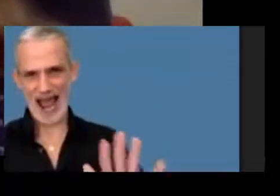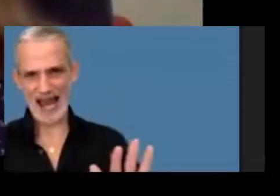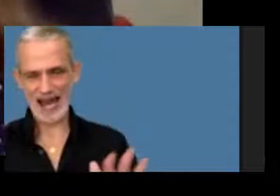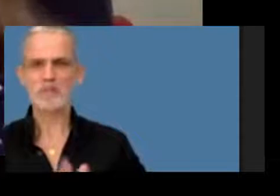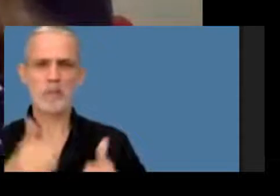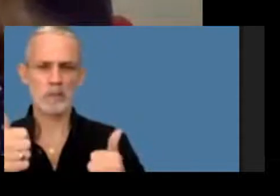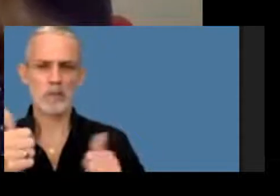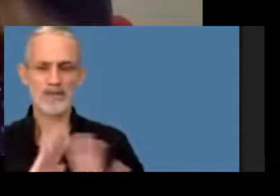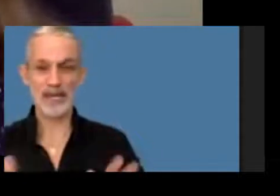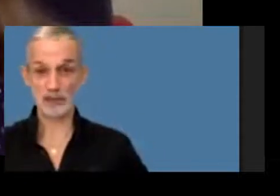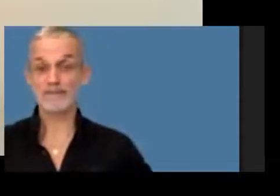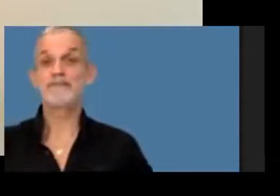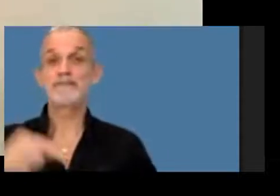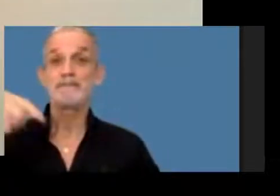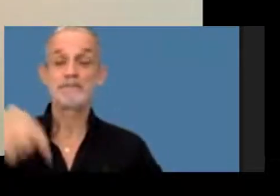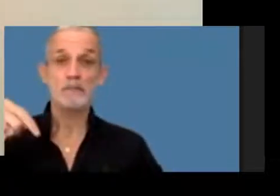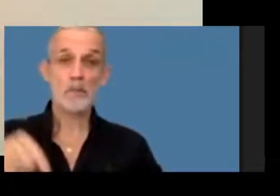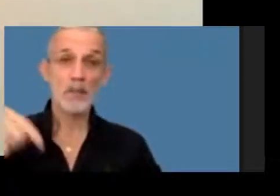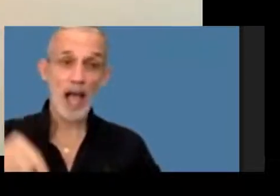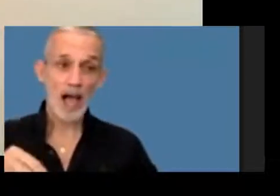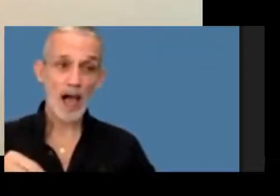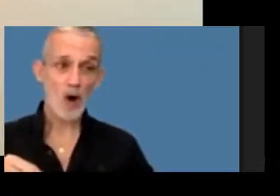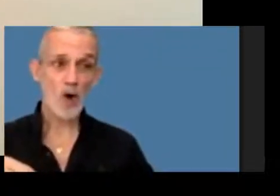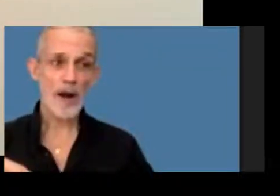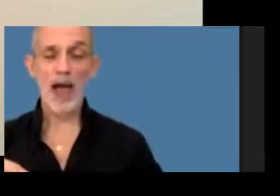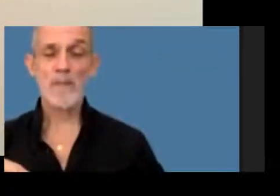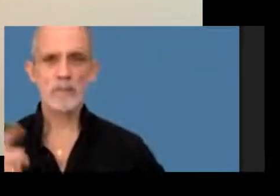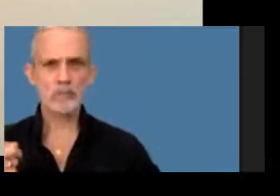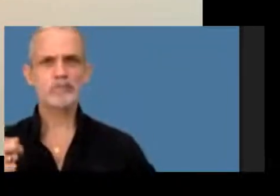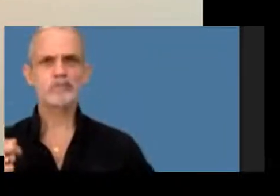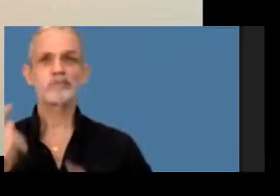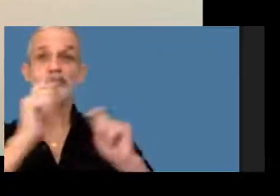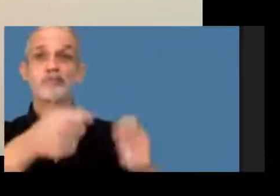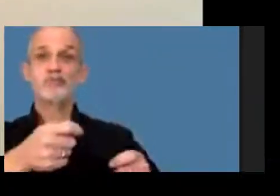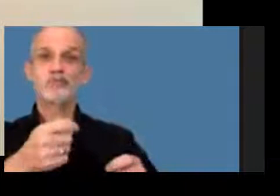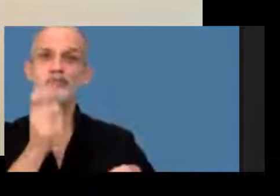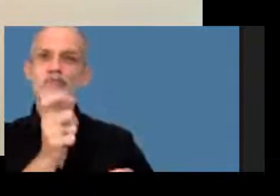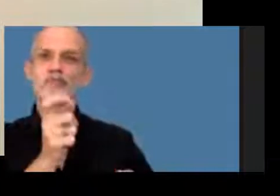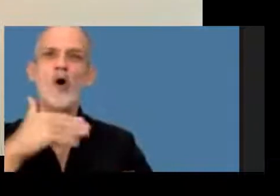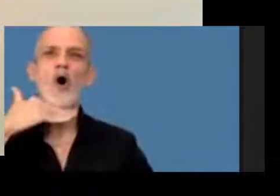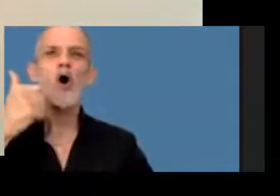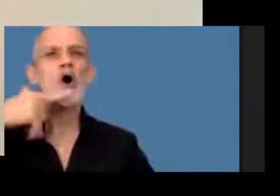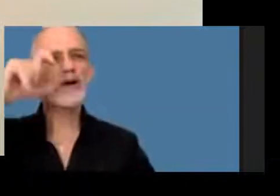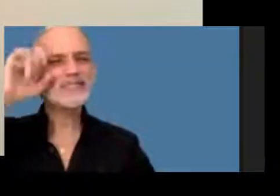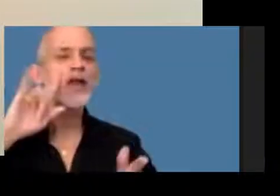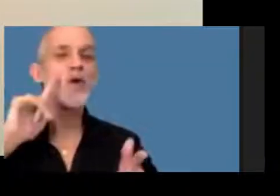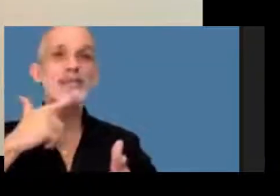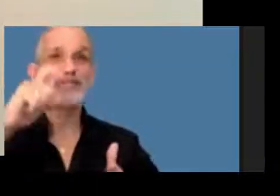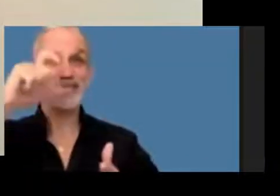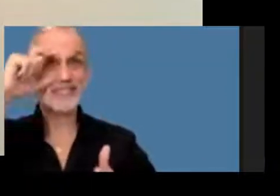Bueno, bárbaro. Bueno, vamos a pasarle ahora la palabra a José Luis Ceteri, al